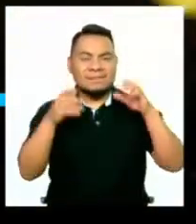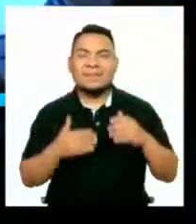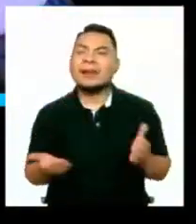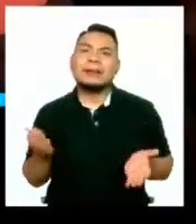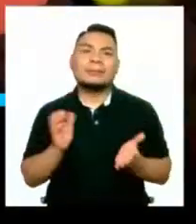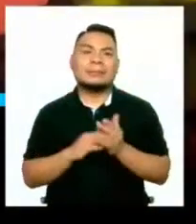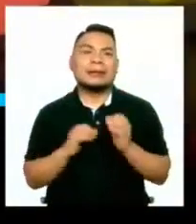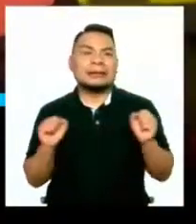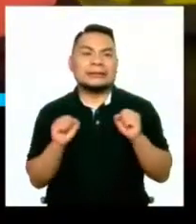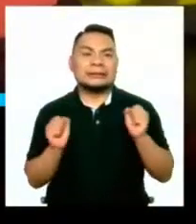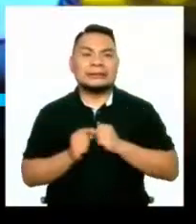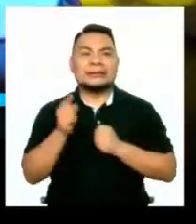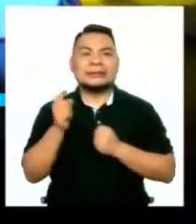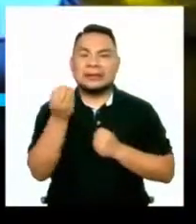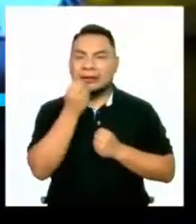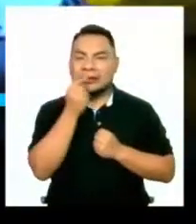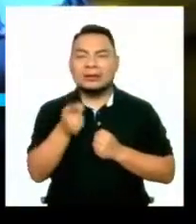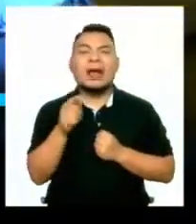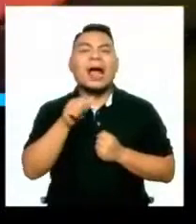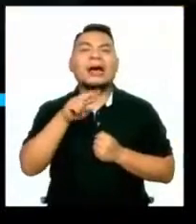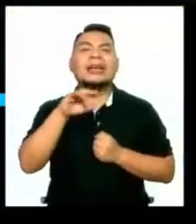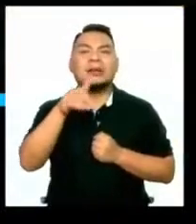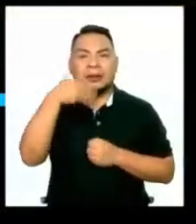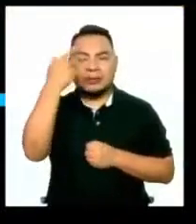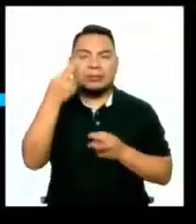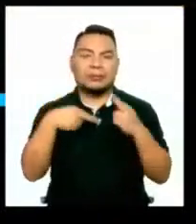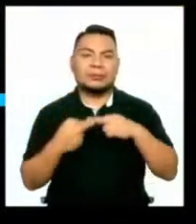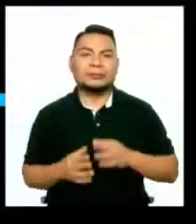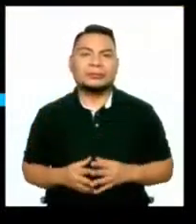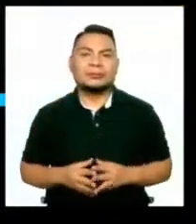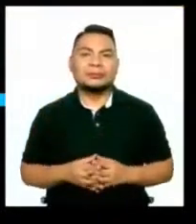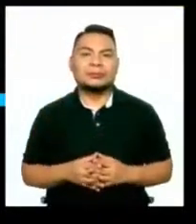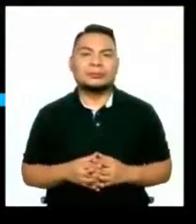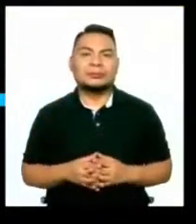más tenebroso de Arabia Saudita. Volvemos.